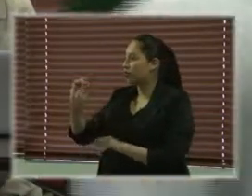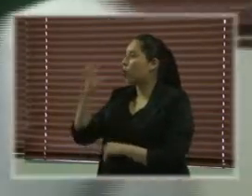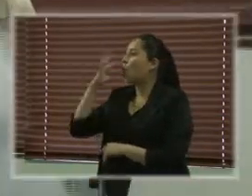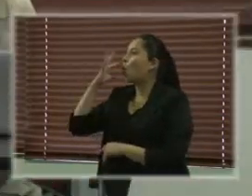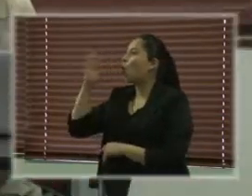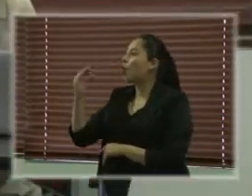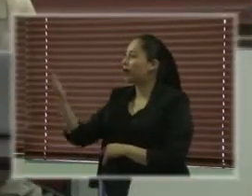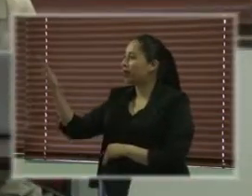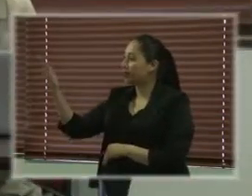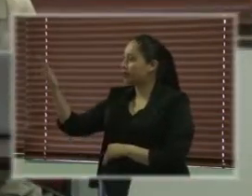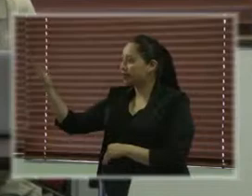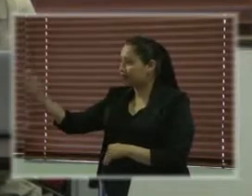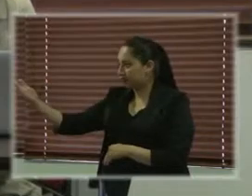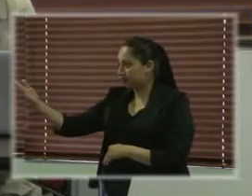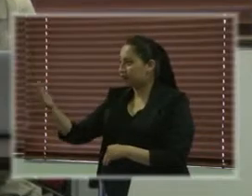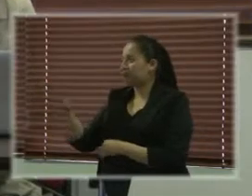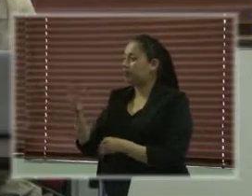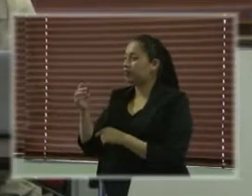Bueno,